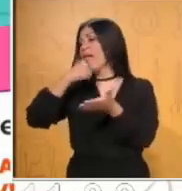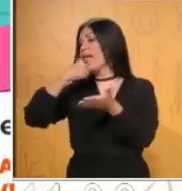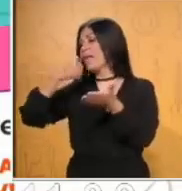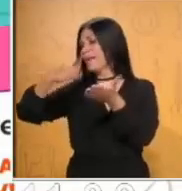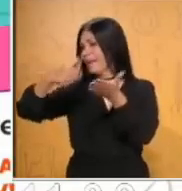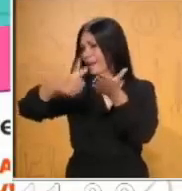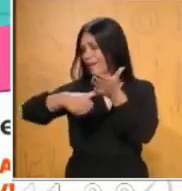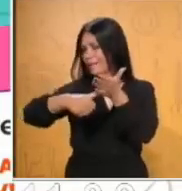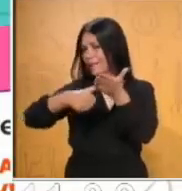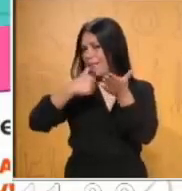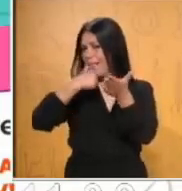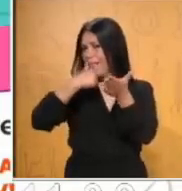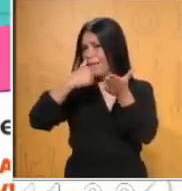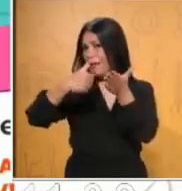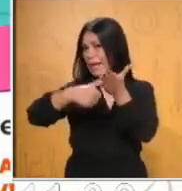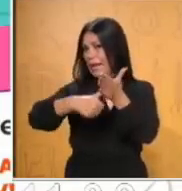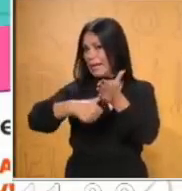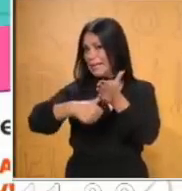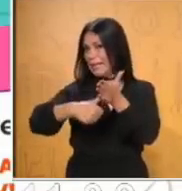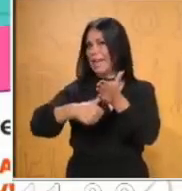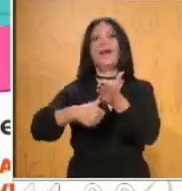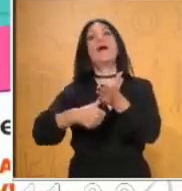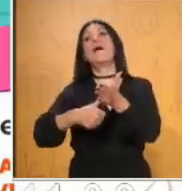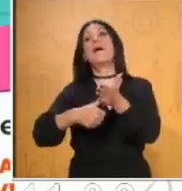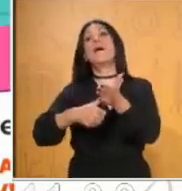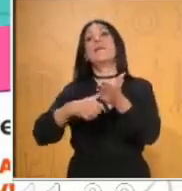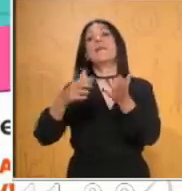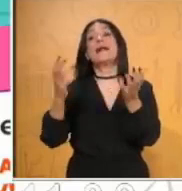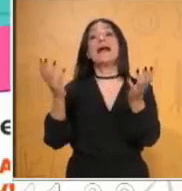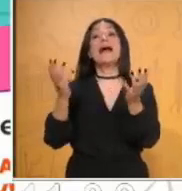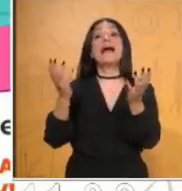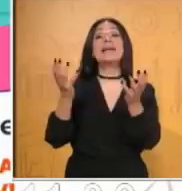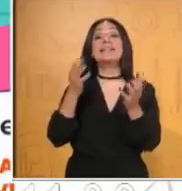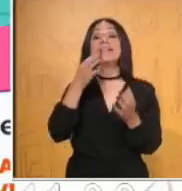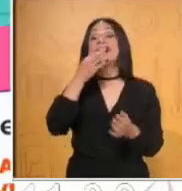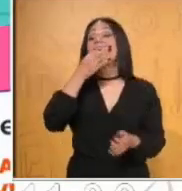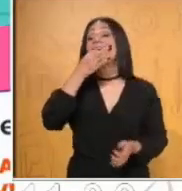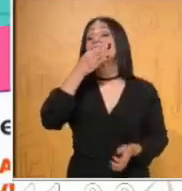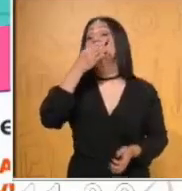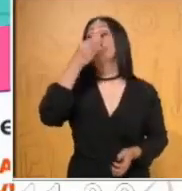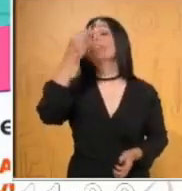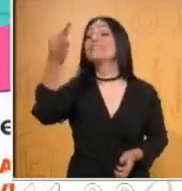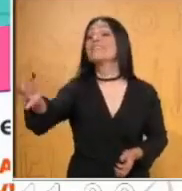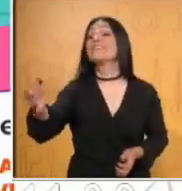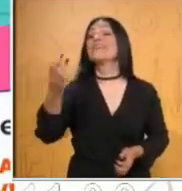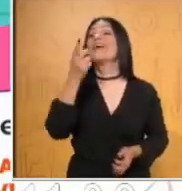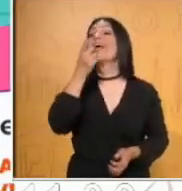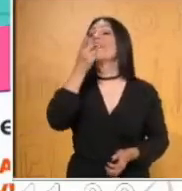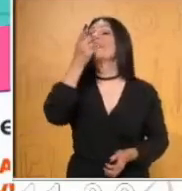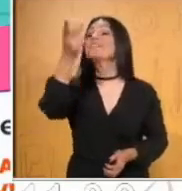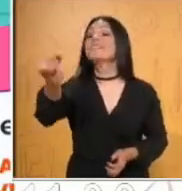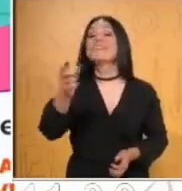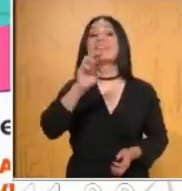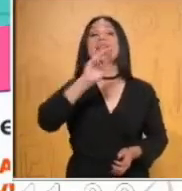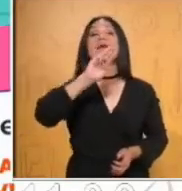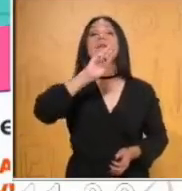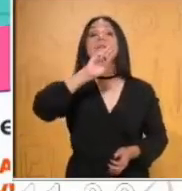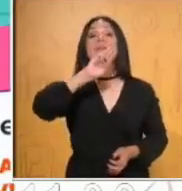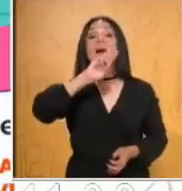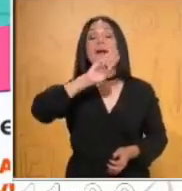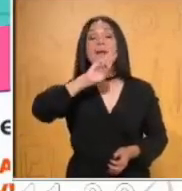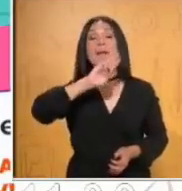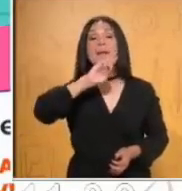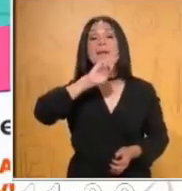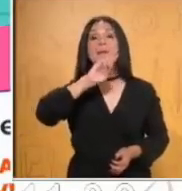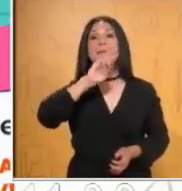tema sería, el concurso es Tengo que decirte mamá, ¿ok? Puedes